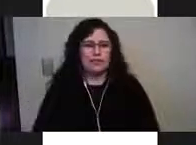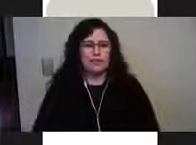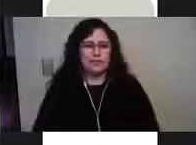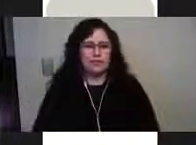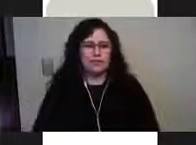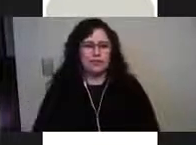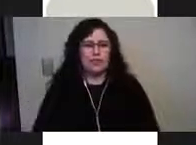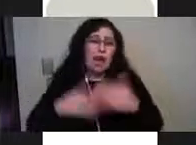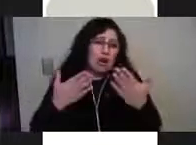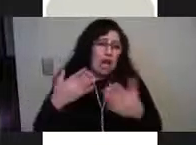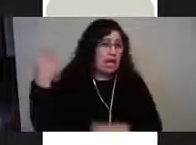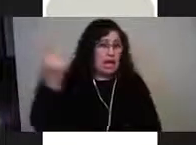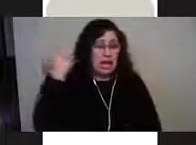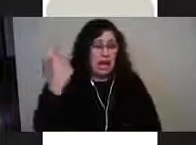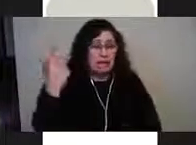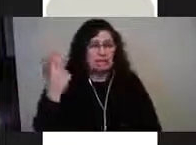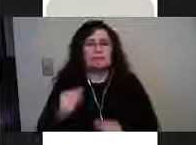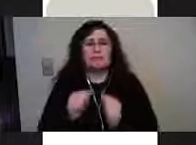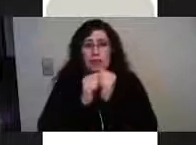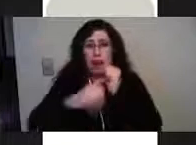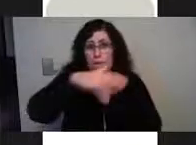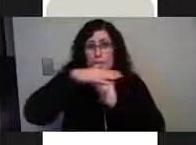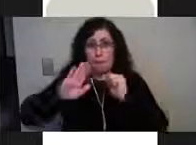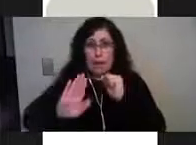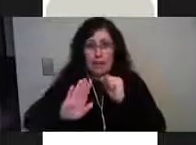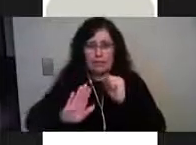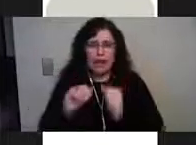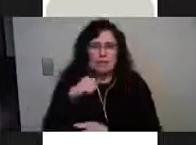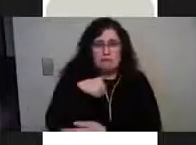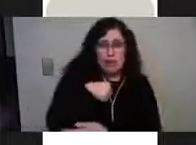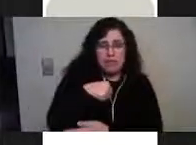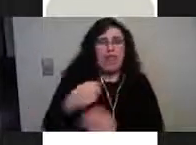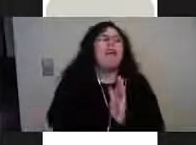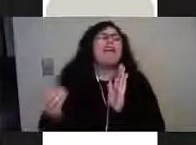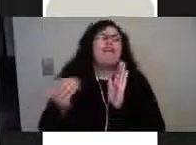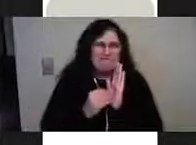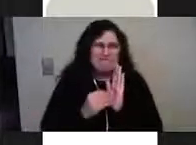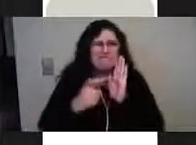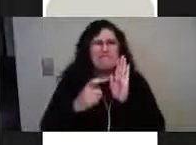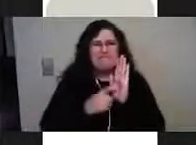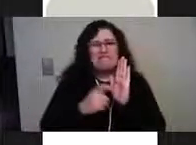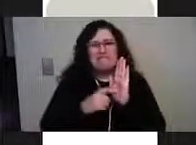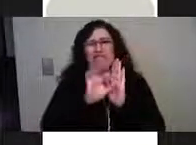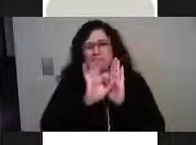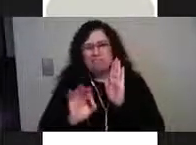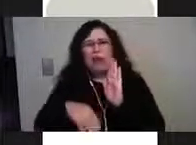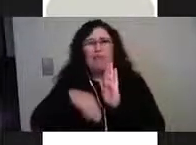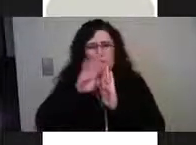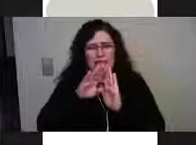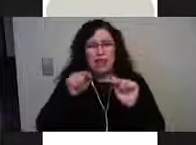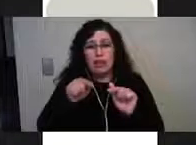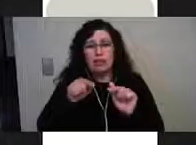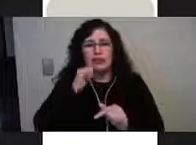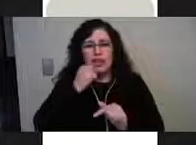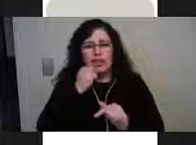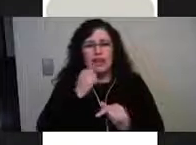En general, la parálisis cerebral espástica, ya que es la más predominante de todas, se caracteriza por un aumento excesivo